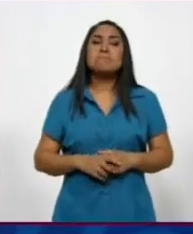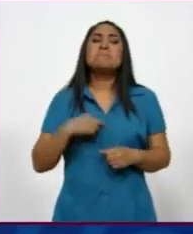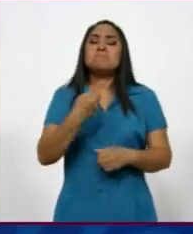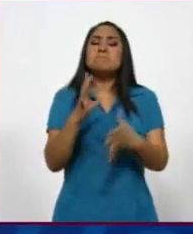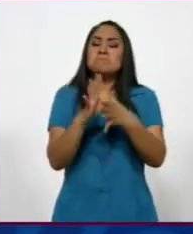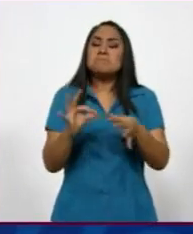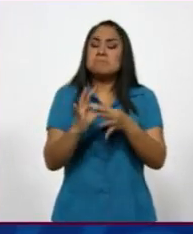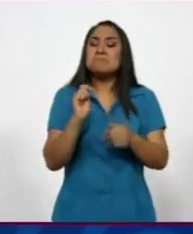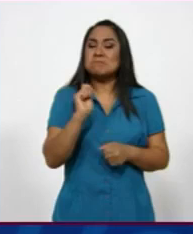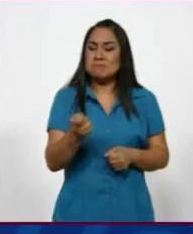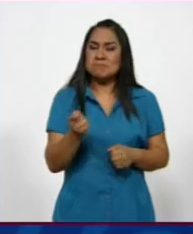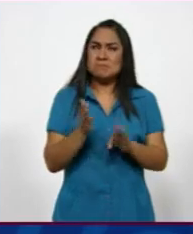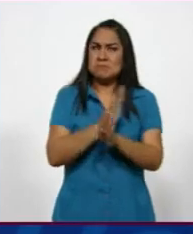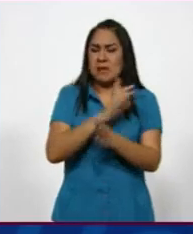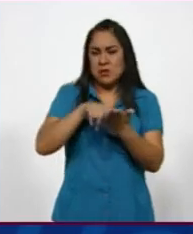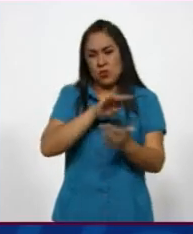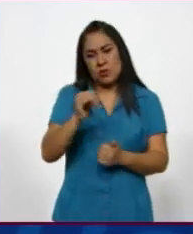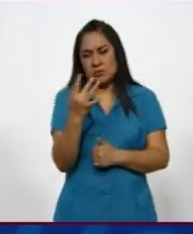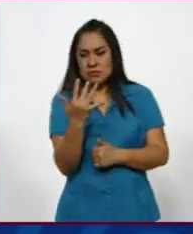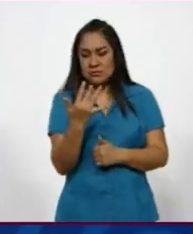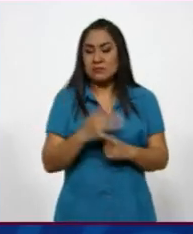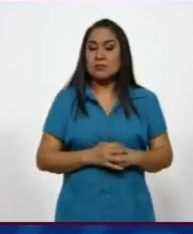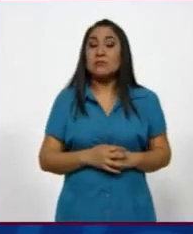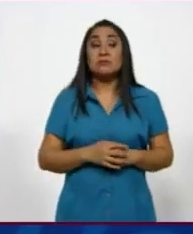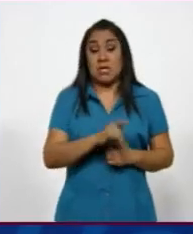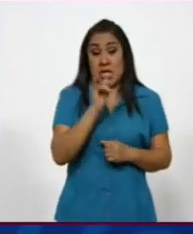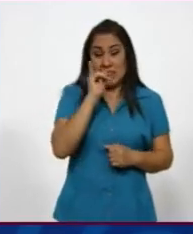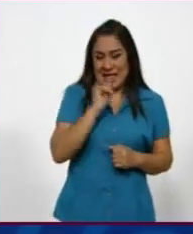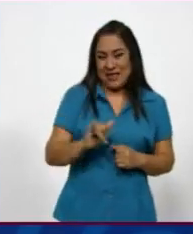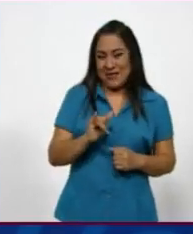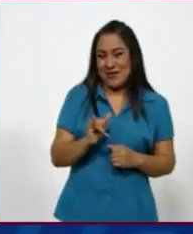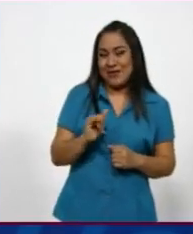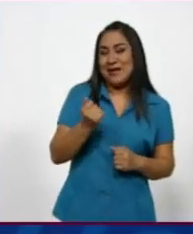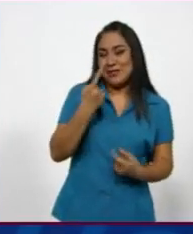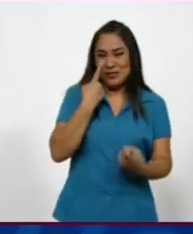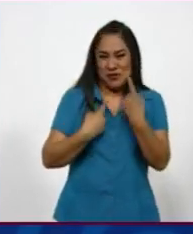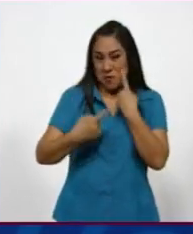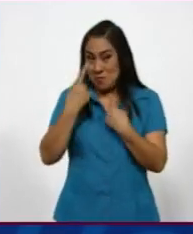de, en la década del 50, que los italianos llorones